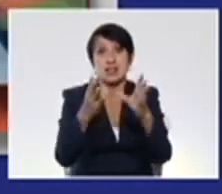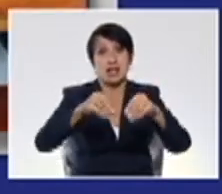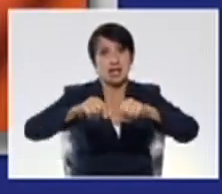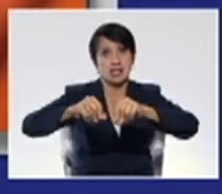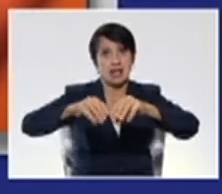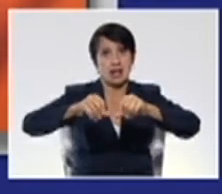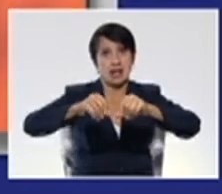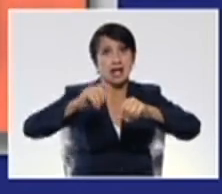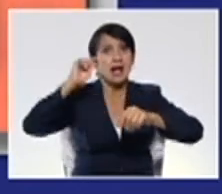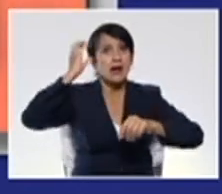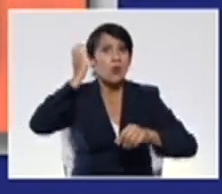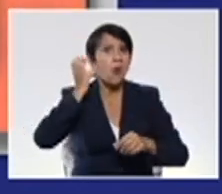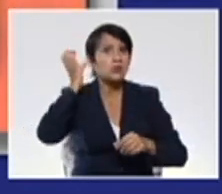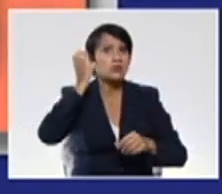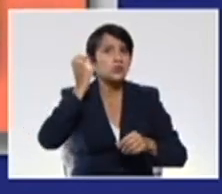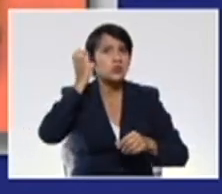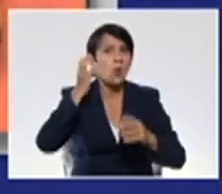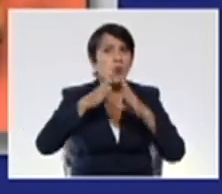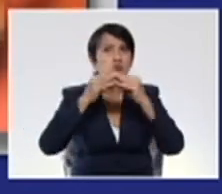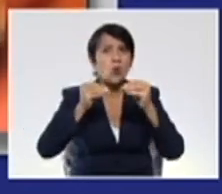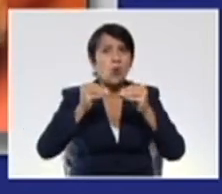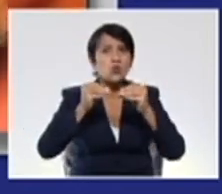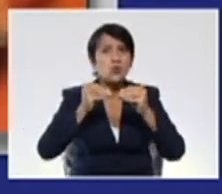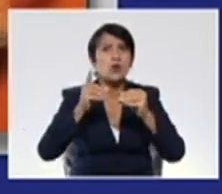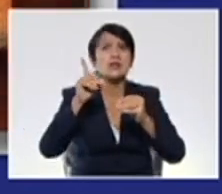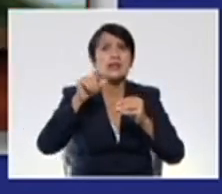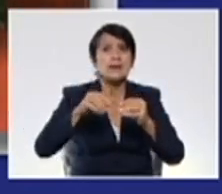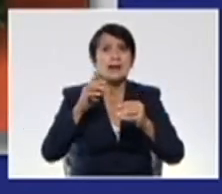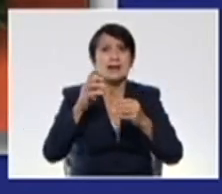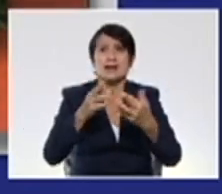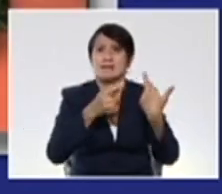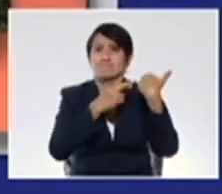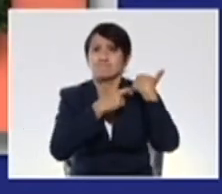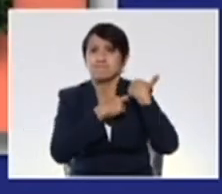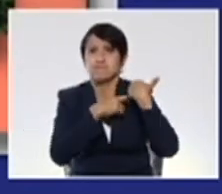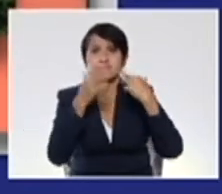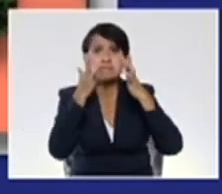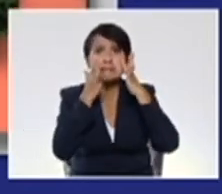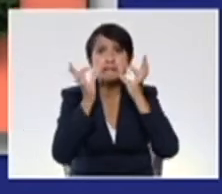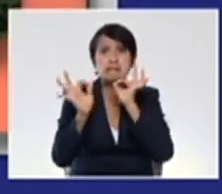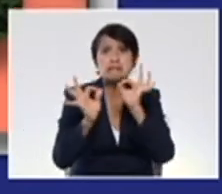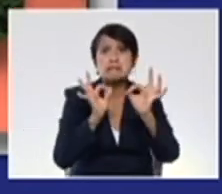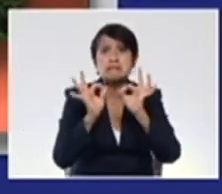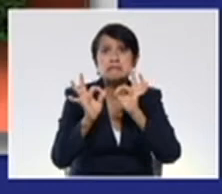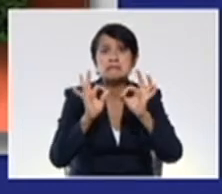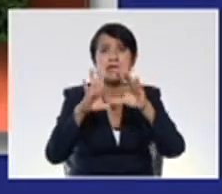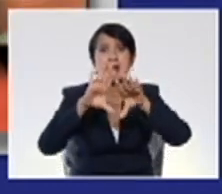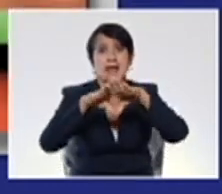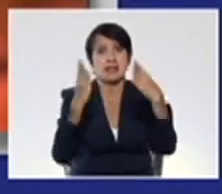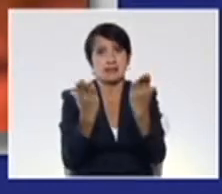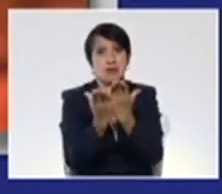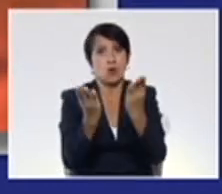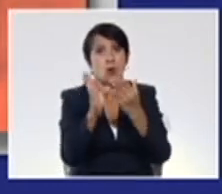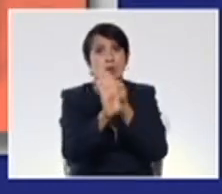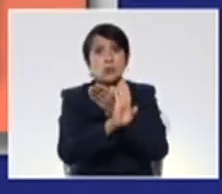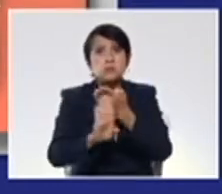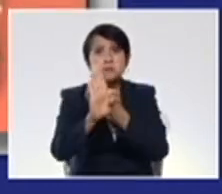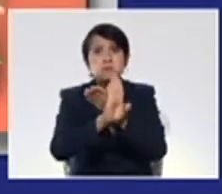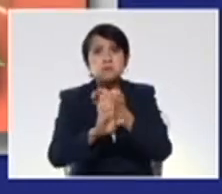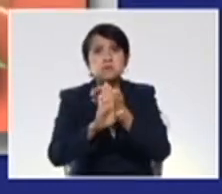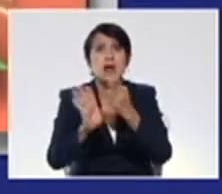que tomemos conciencia sobre los retos que debemos asumir en la prevención del planeta Tierra, protegiéndola